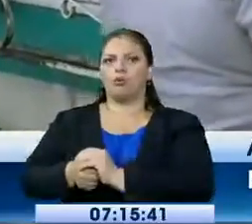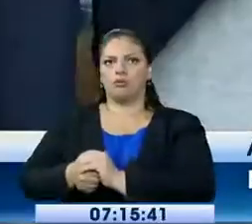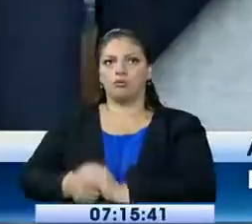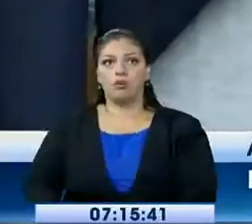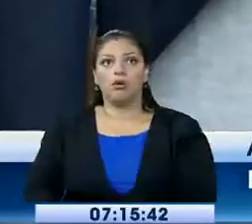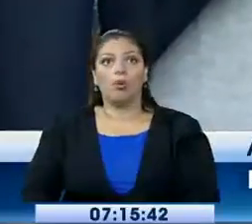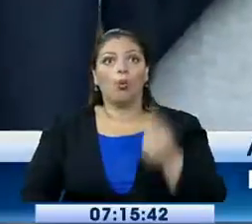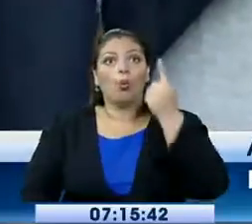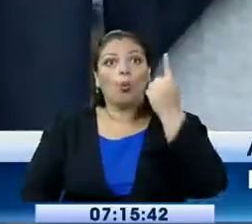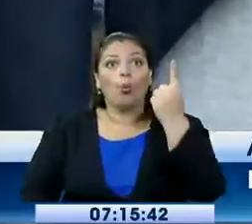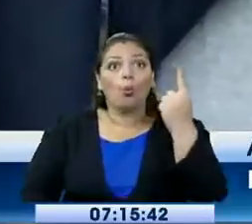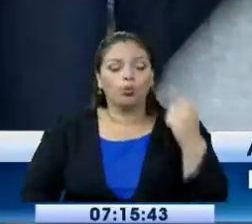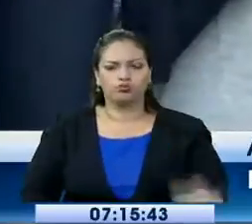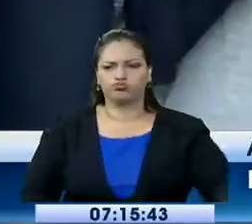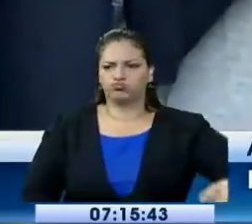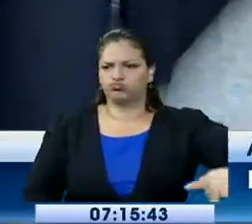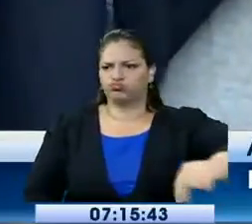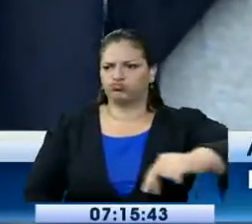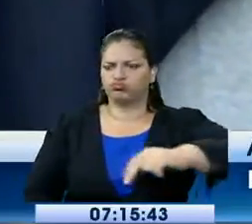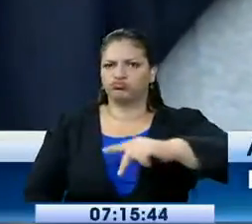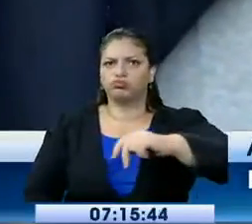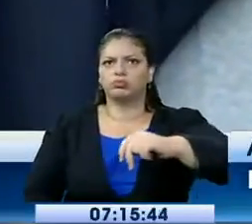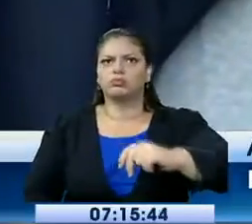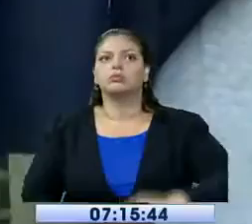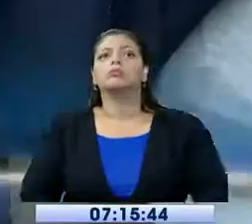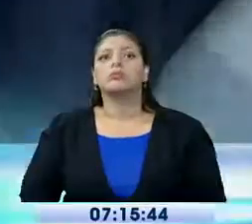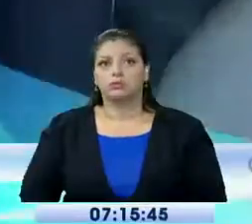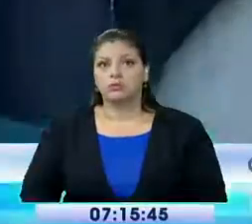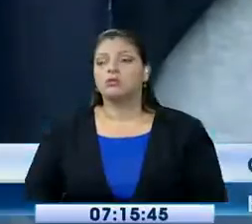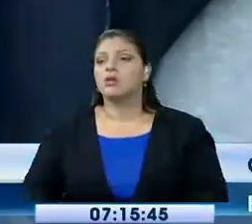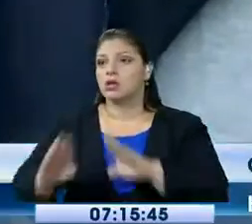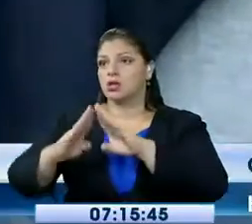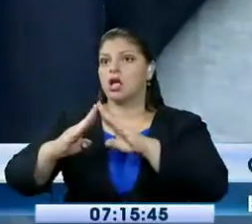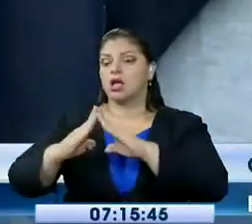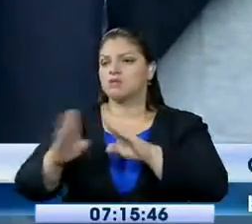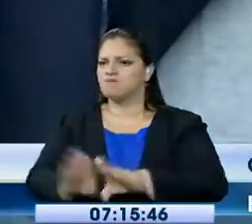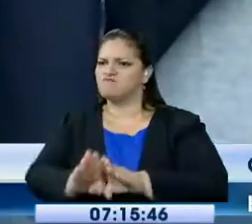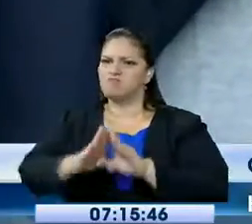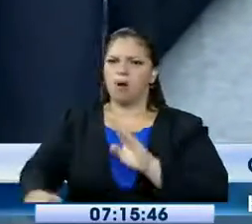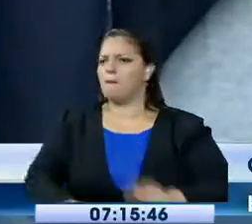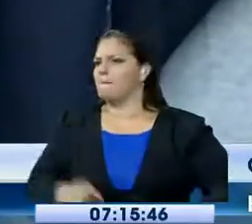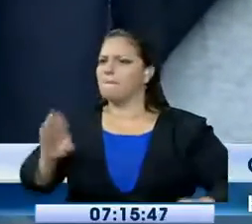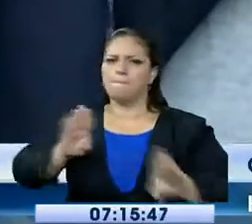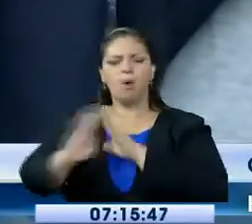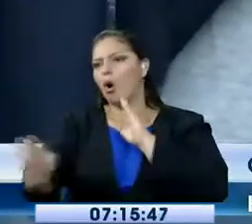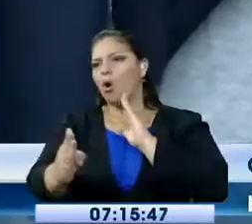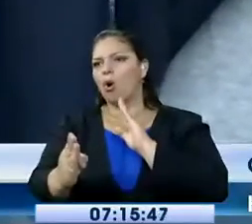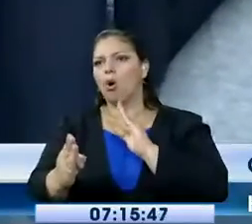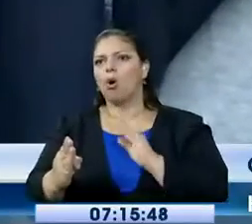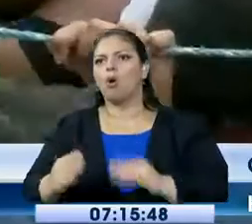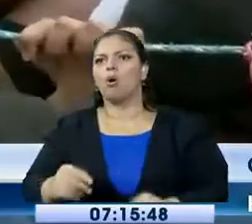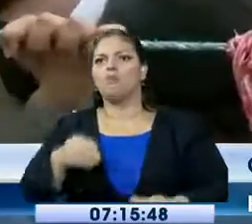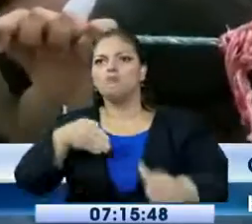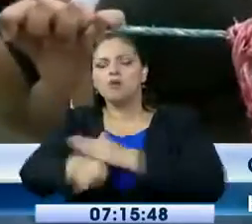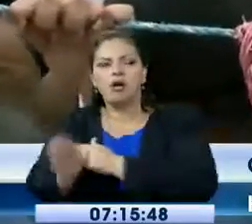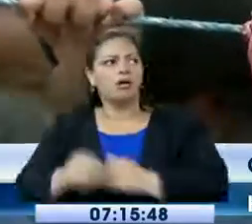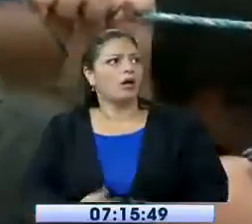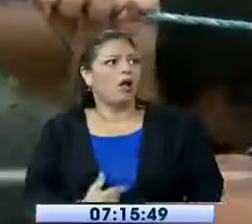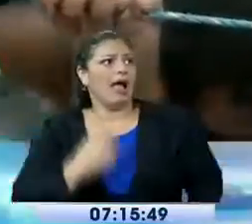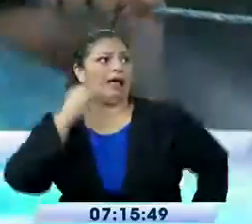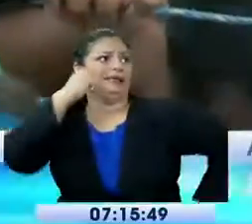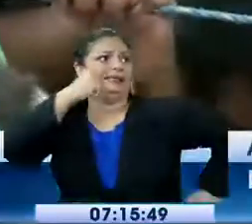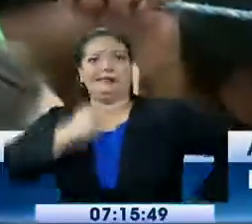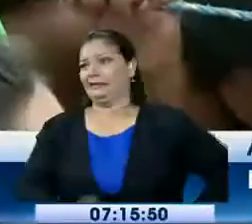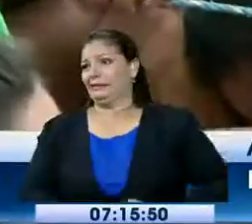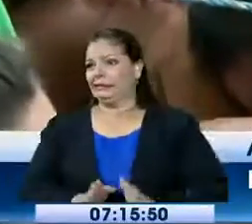disparó. El señor ha estado en la sala y ahí que entran los sicarios y le pegan un tiro, corre al cuarto y ahí lo rematan, el tiro de gracia y lo matan. Una vez cometido